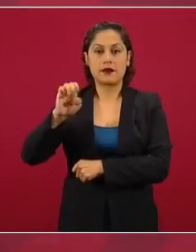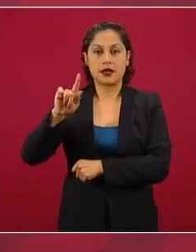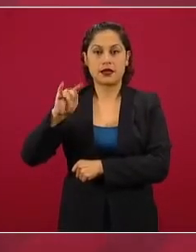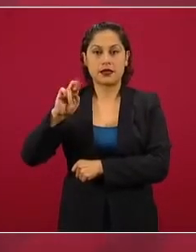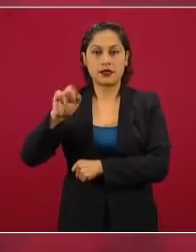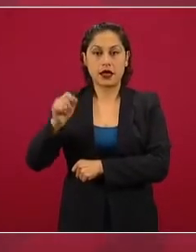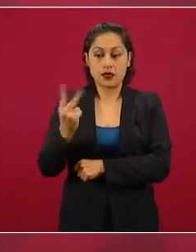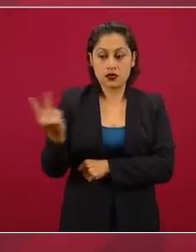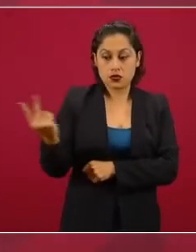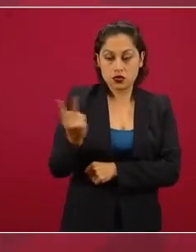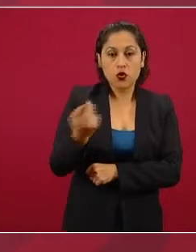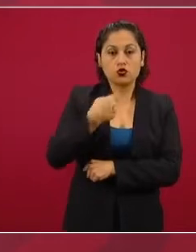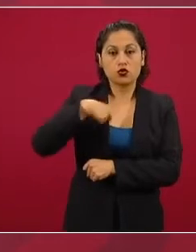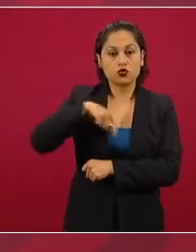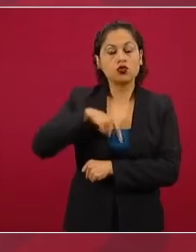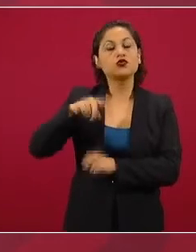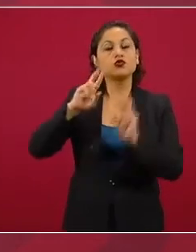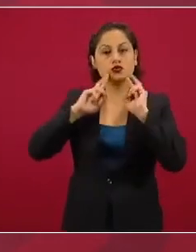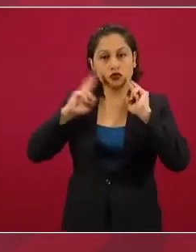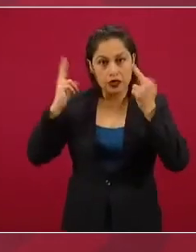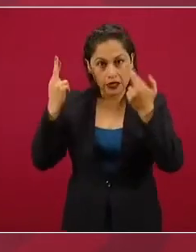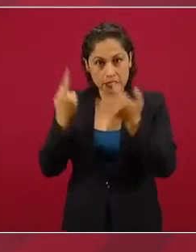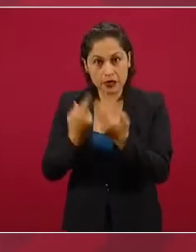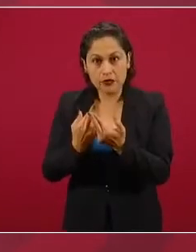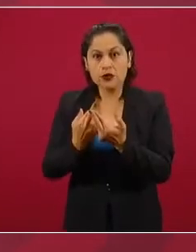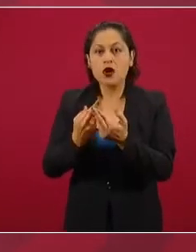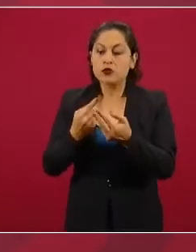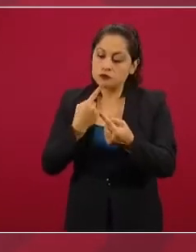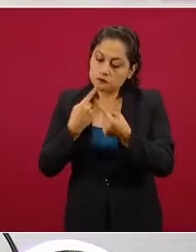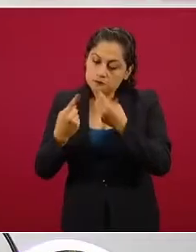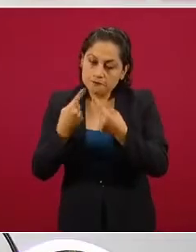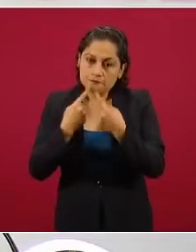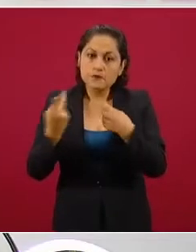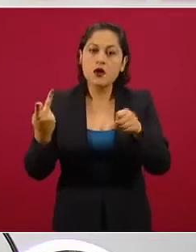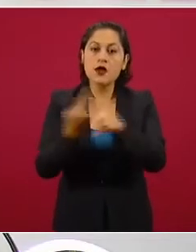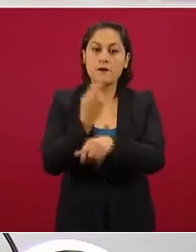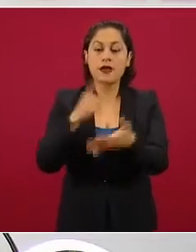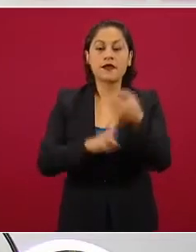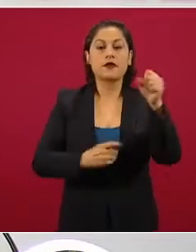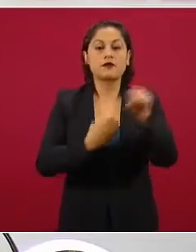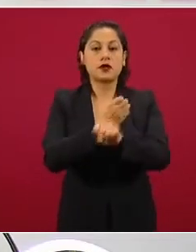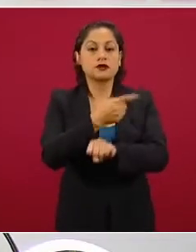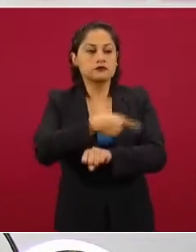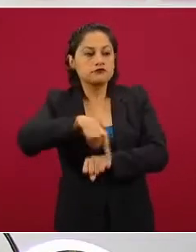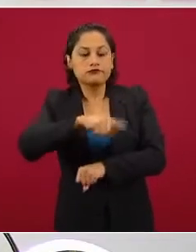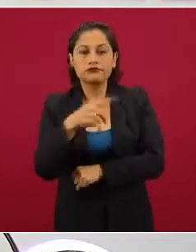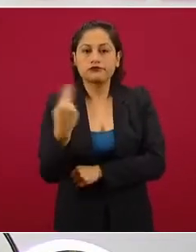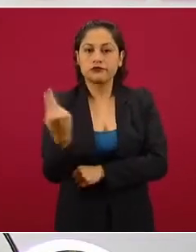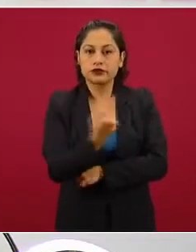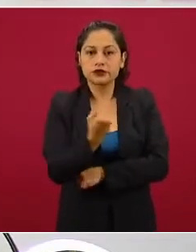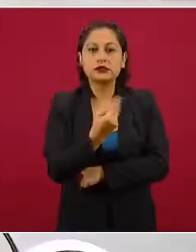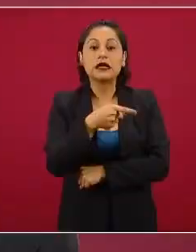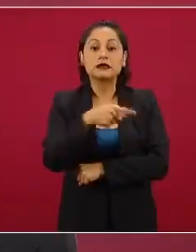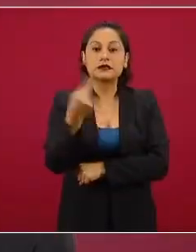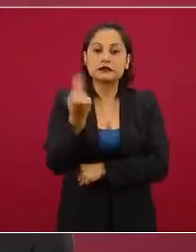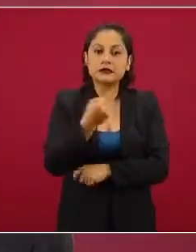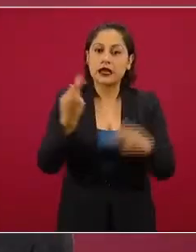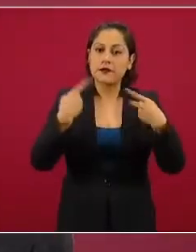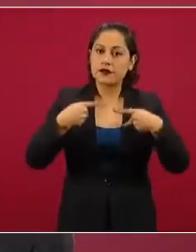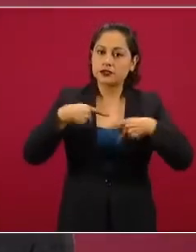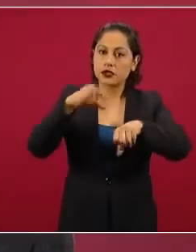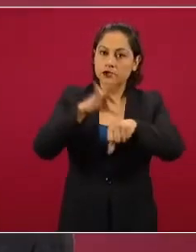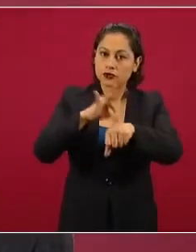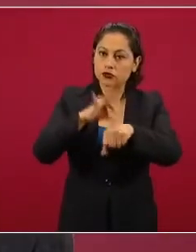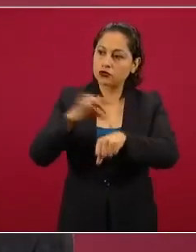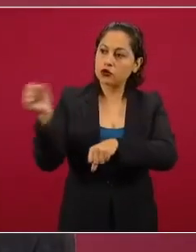y él identificamos cuáles son las necesidades del Estado. Había necesidades específicas en personal médico y